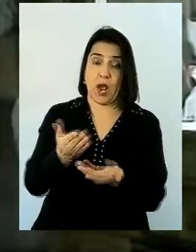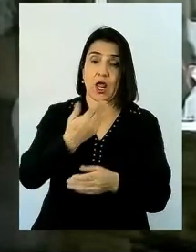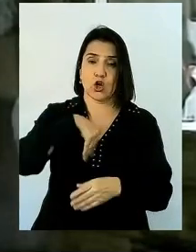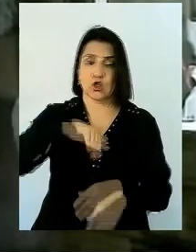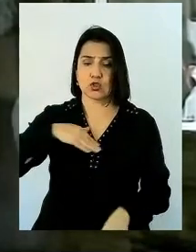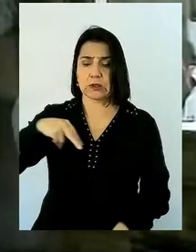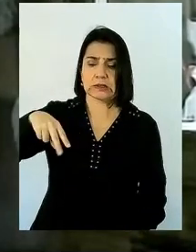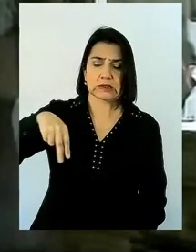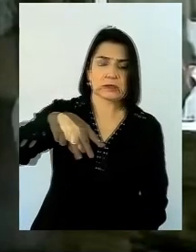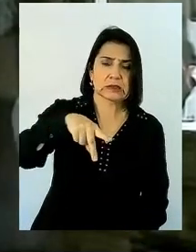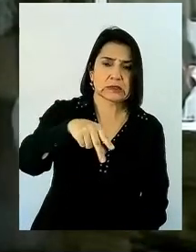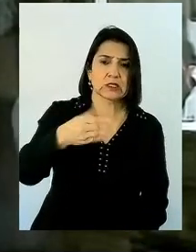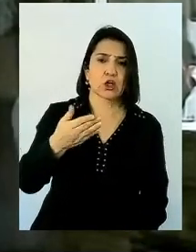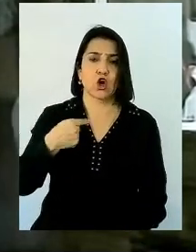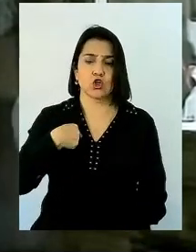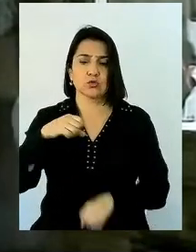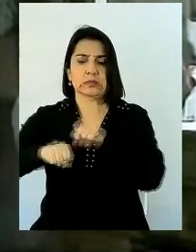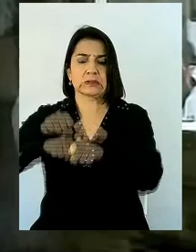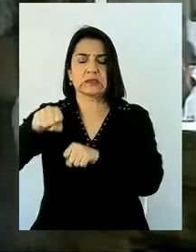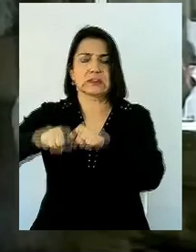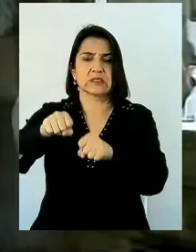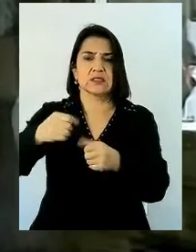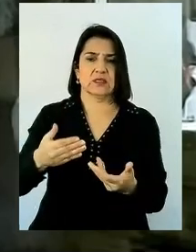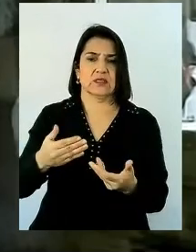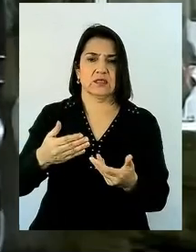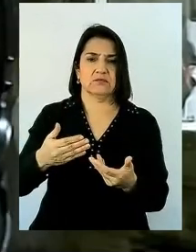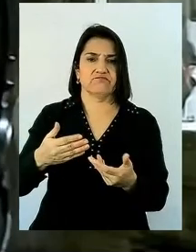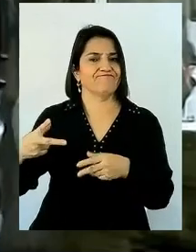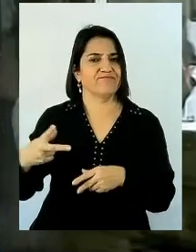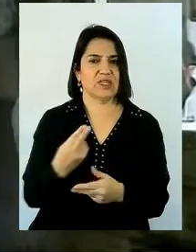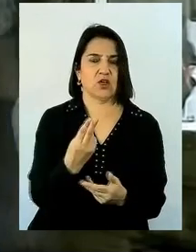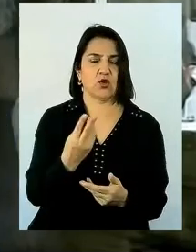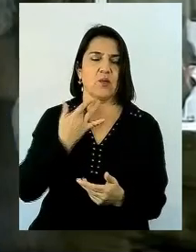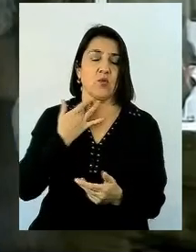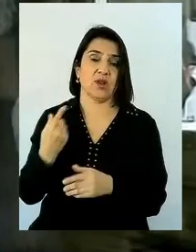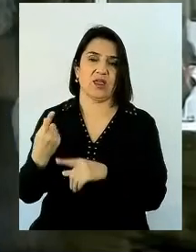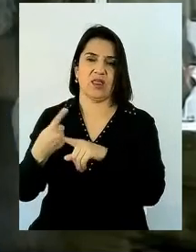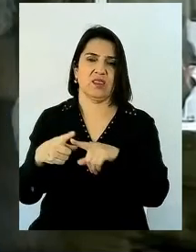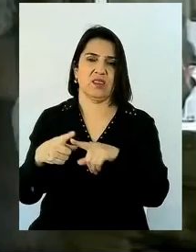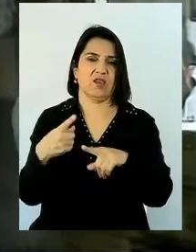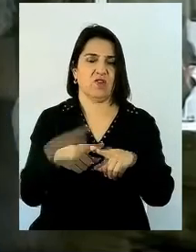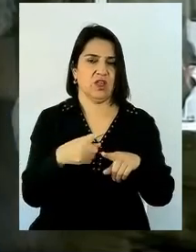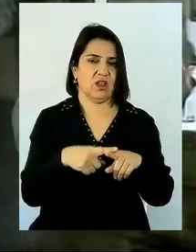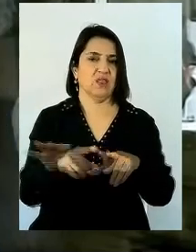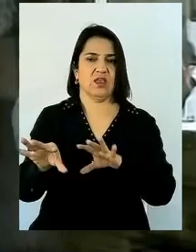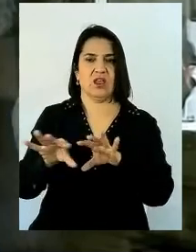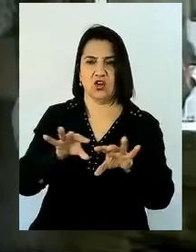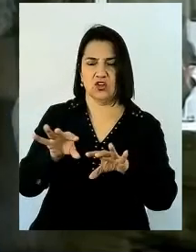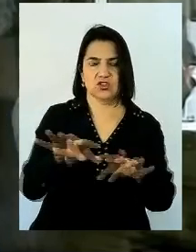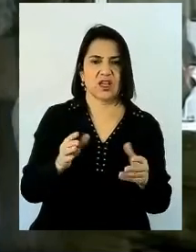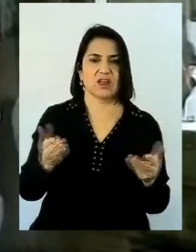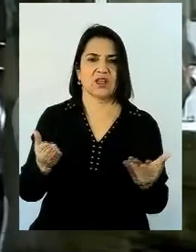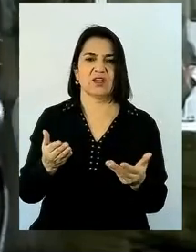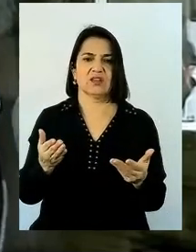de ciclo se ven interrumpidos por distintos elementos que no tienen